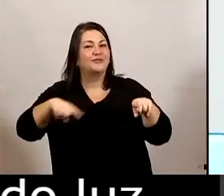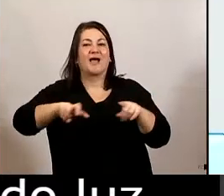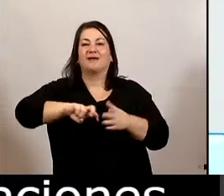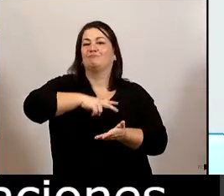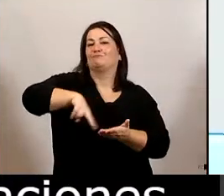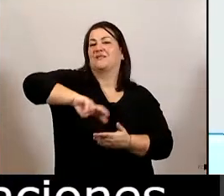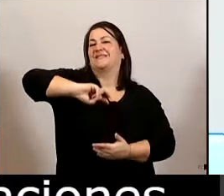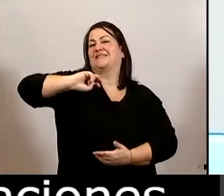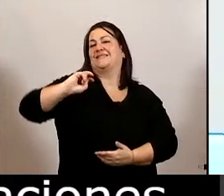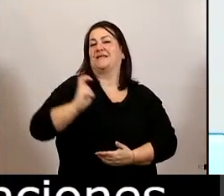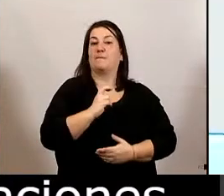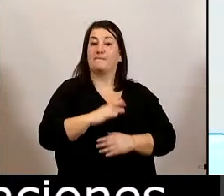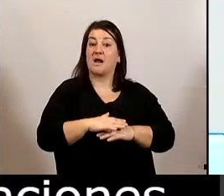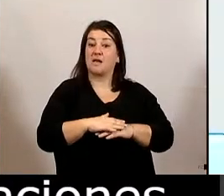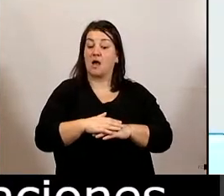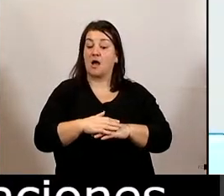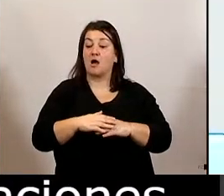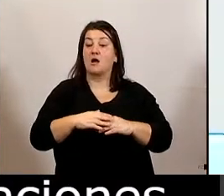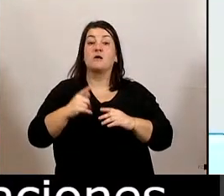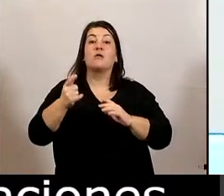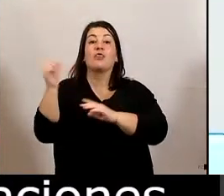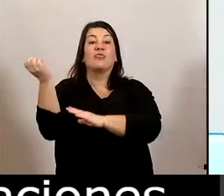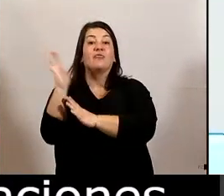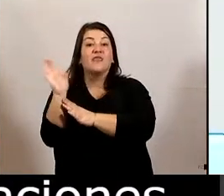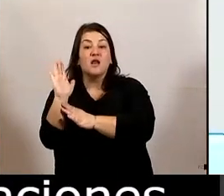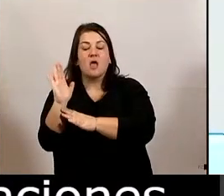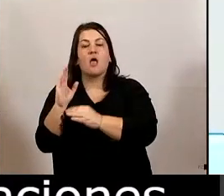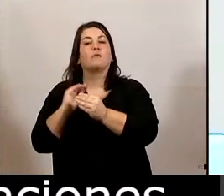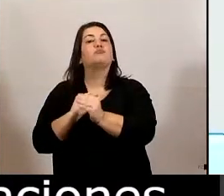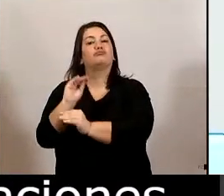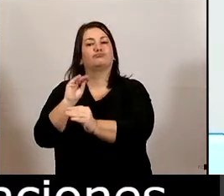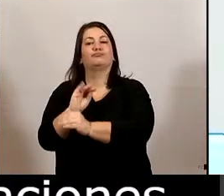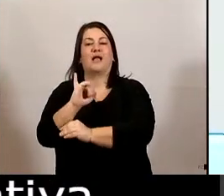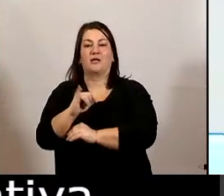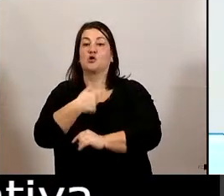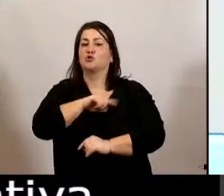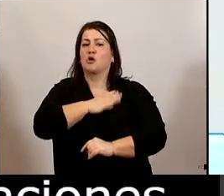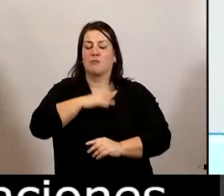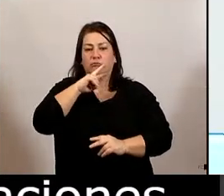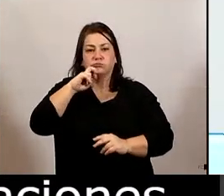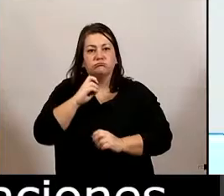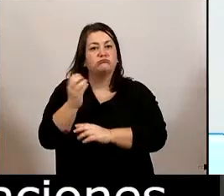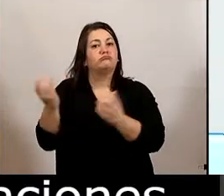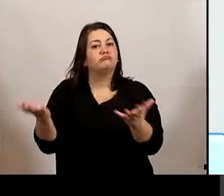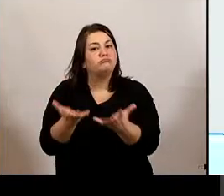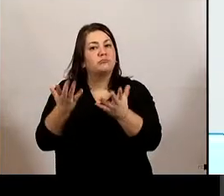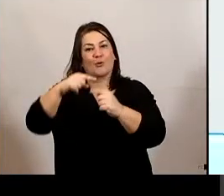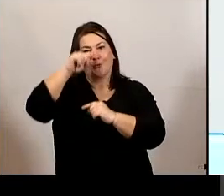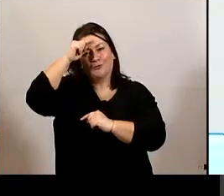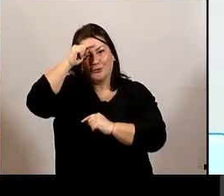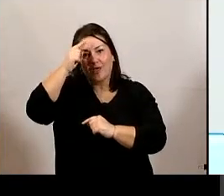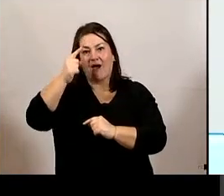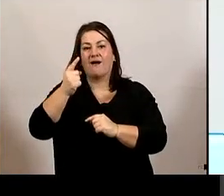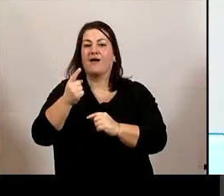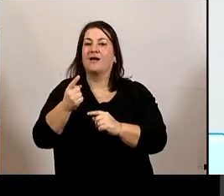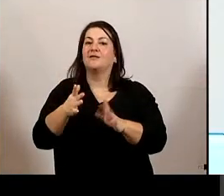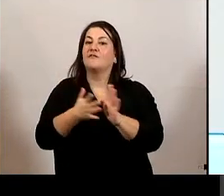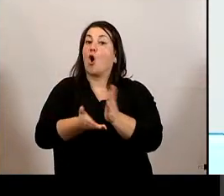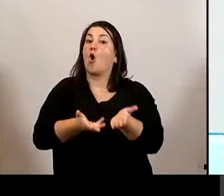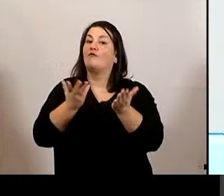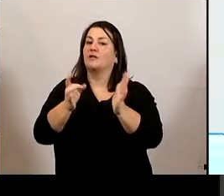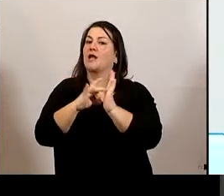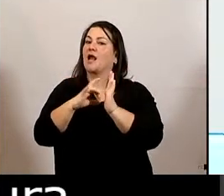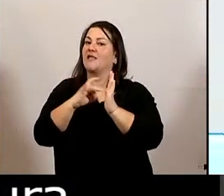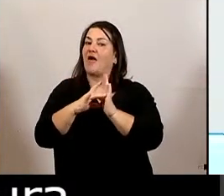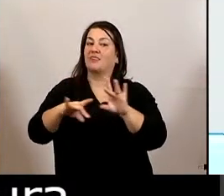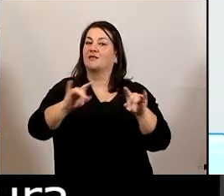así como para la producción cinematográfica. Queremos proteger y promover la cultura, garantizar una oferta de calidad